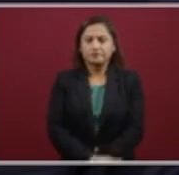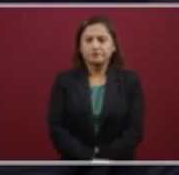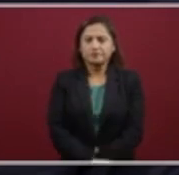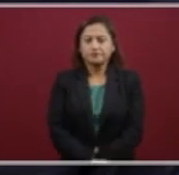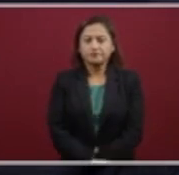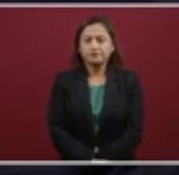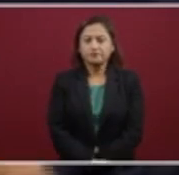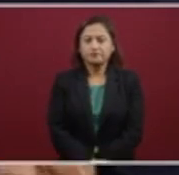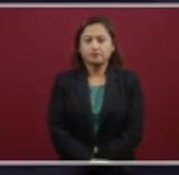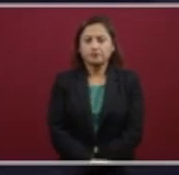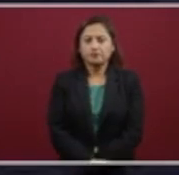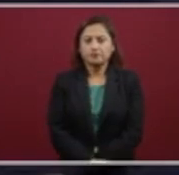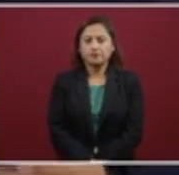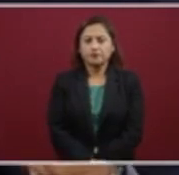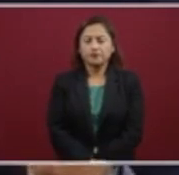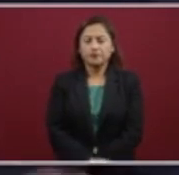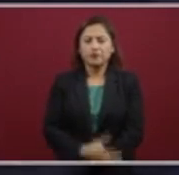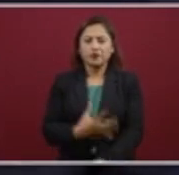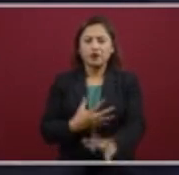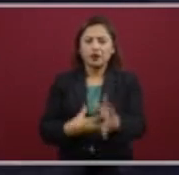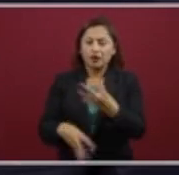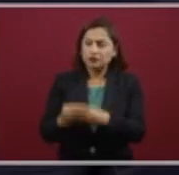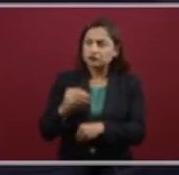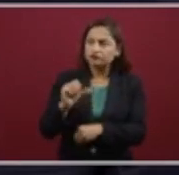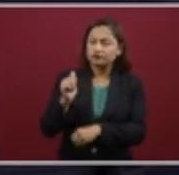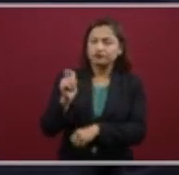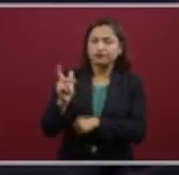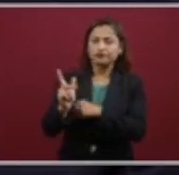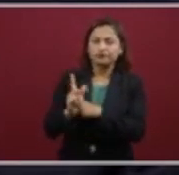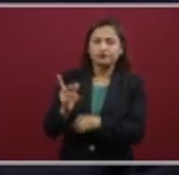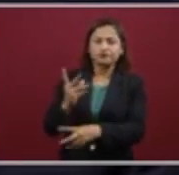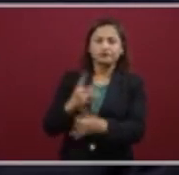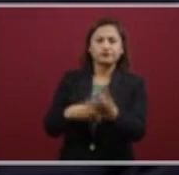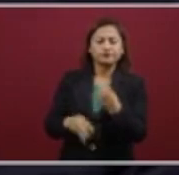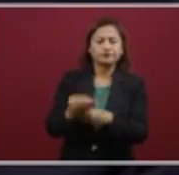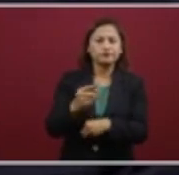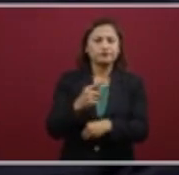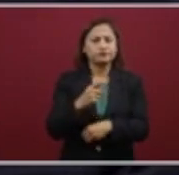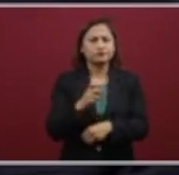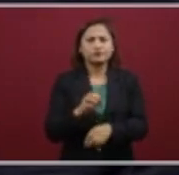cuestión financiera, en inversión, estabilidad,